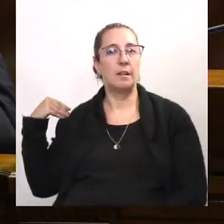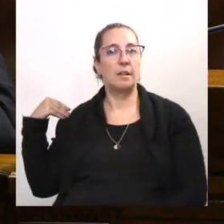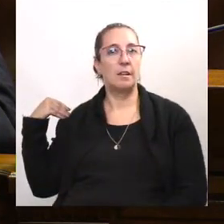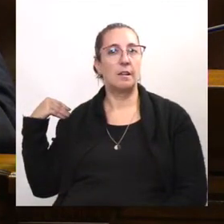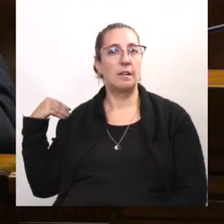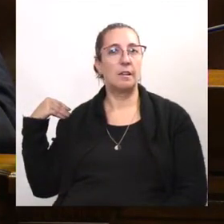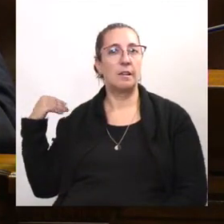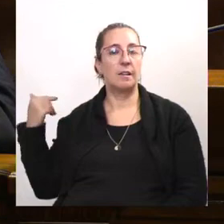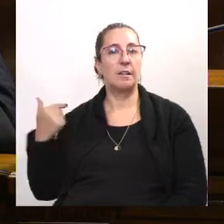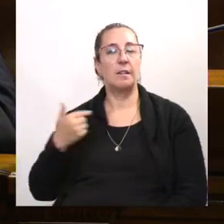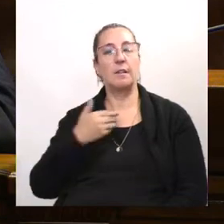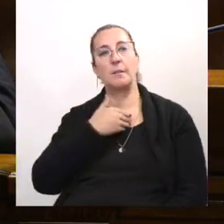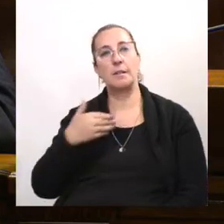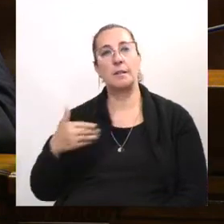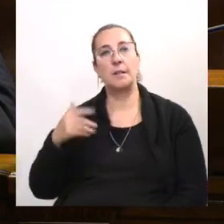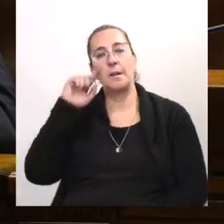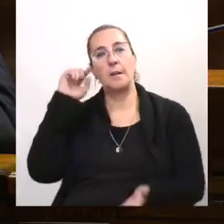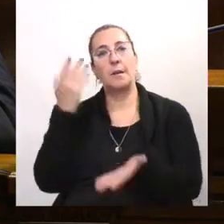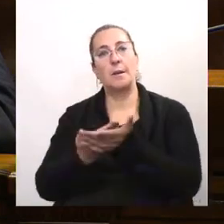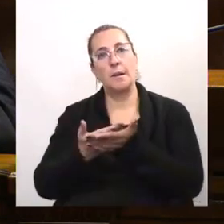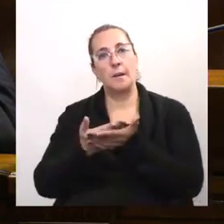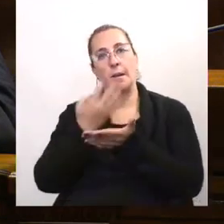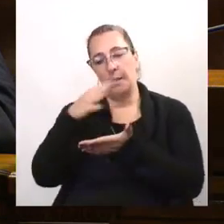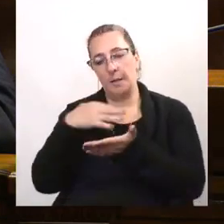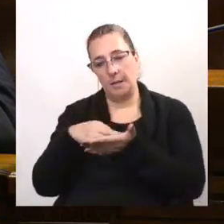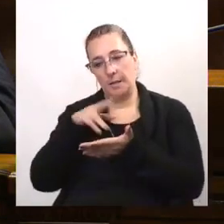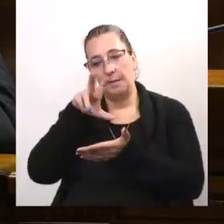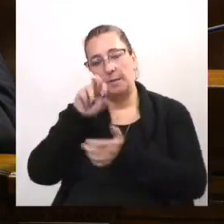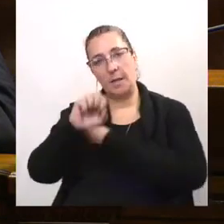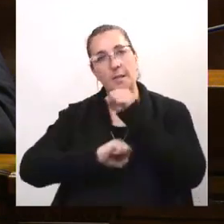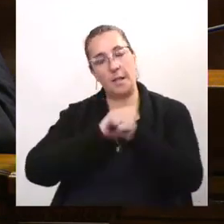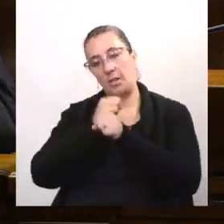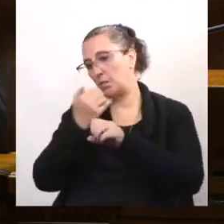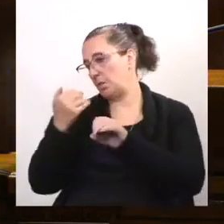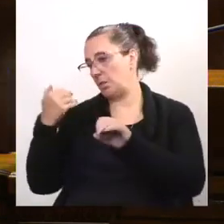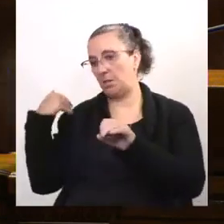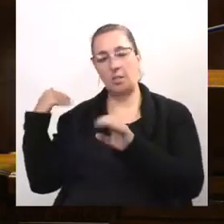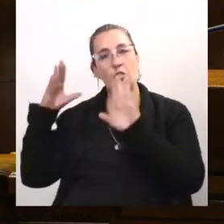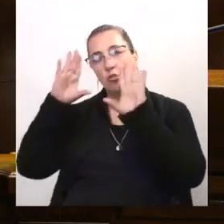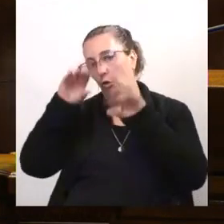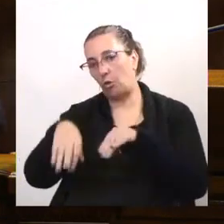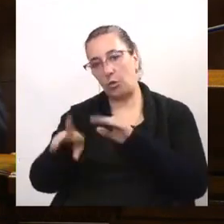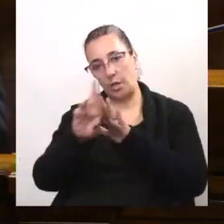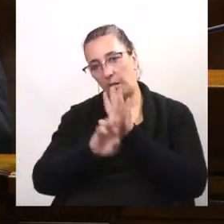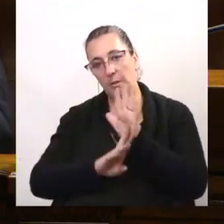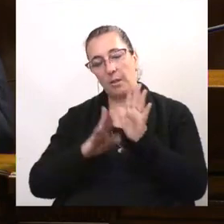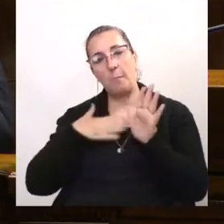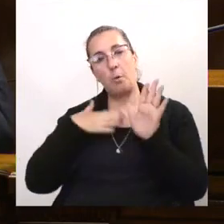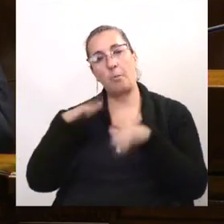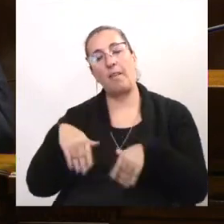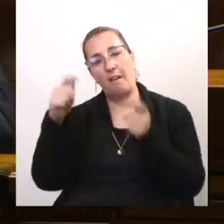Es decir, se presenta un texto y dice, bueno, de 30 años hacia atrás, todo el régimen de propiedad cambia.